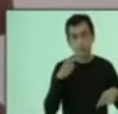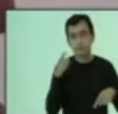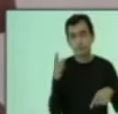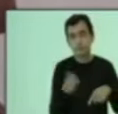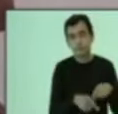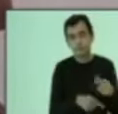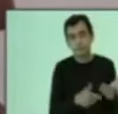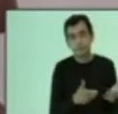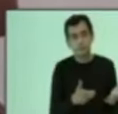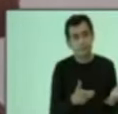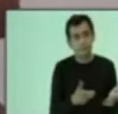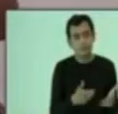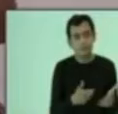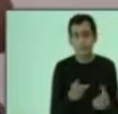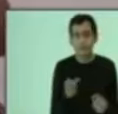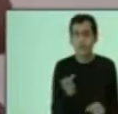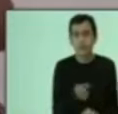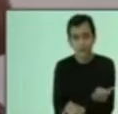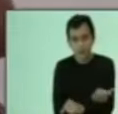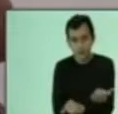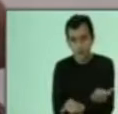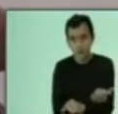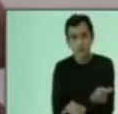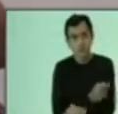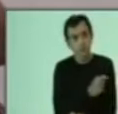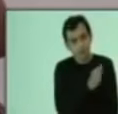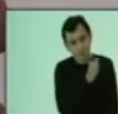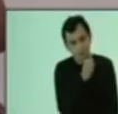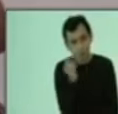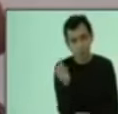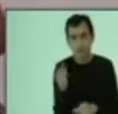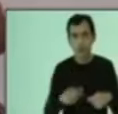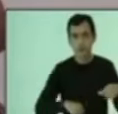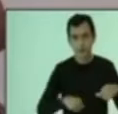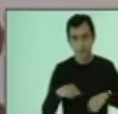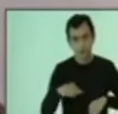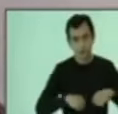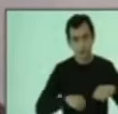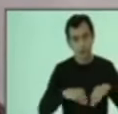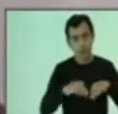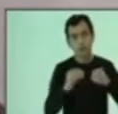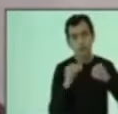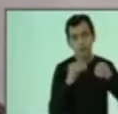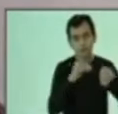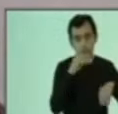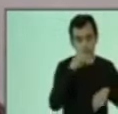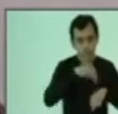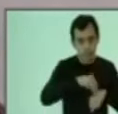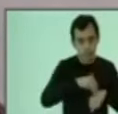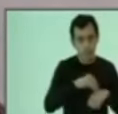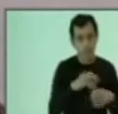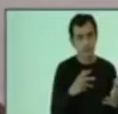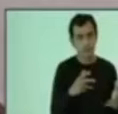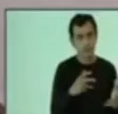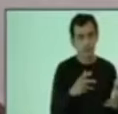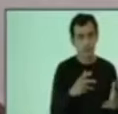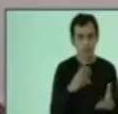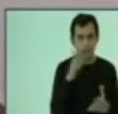¿verdad? Fueron vendidos para otro tipo de actividad. Entonces, tenemos que pugnar porque